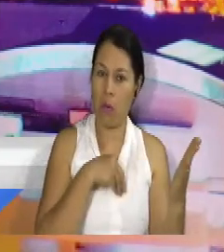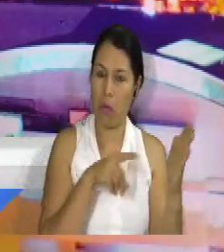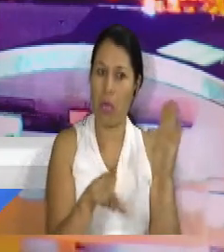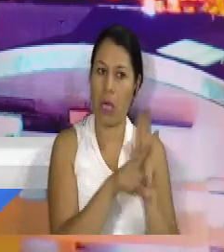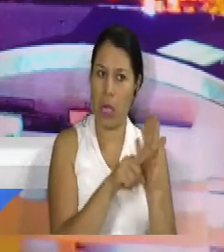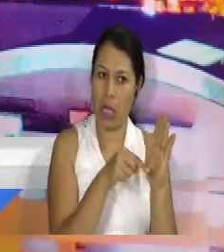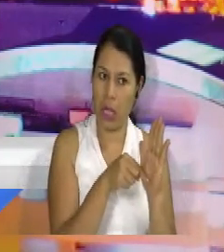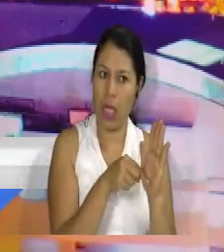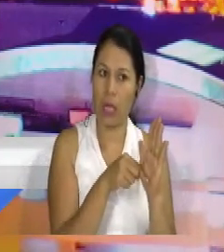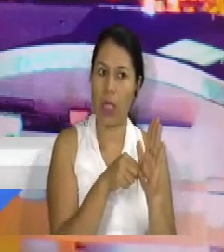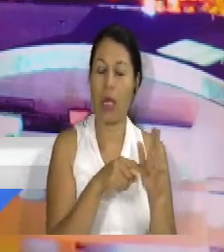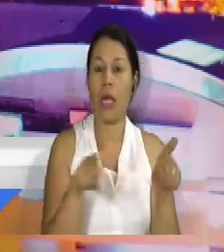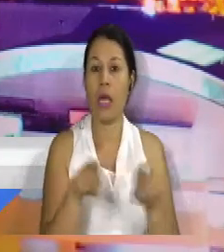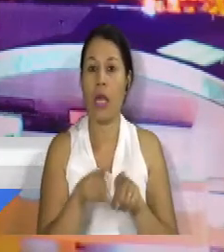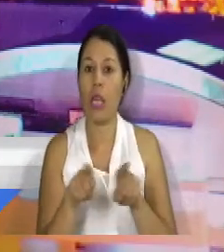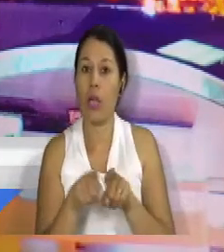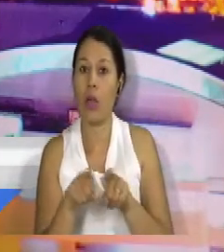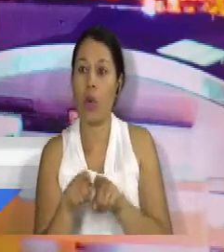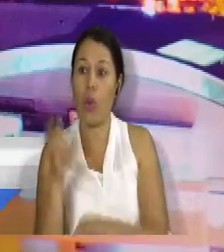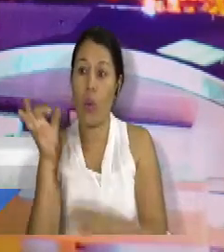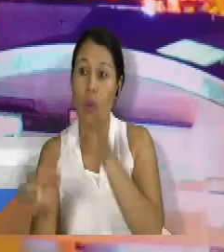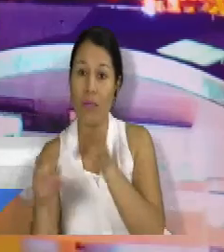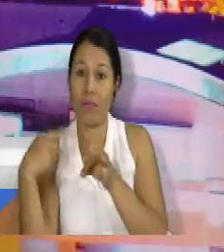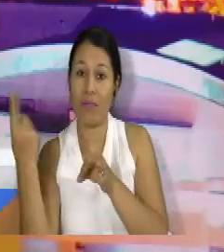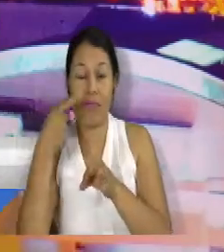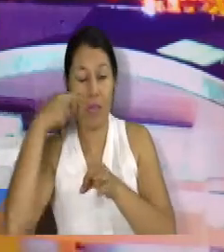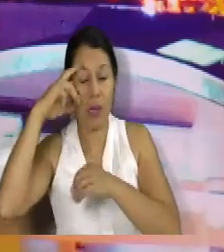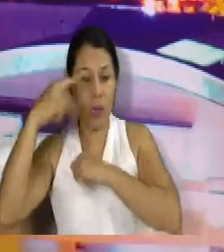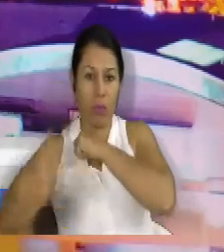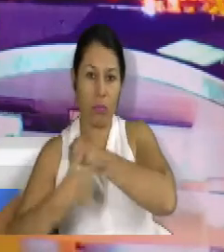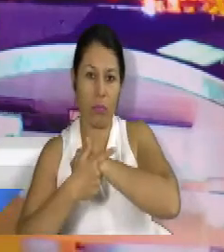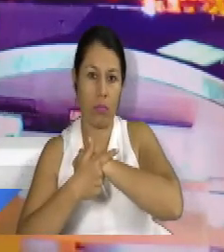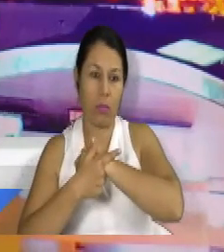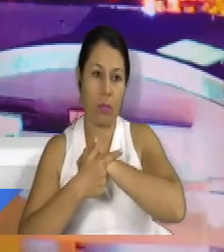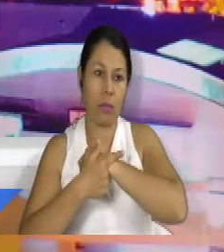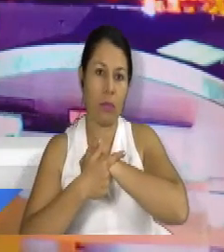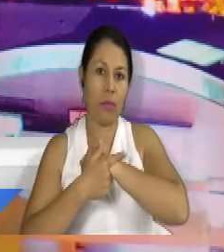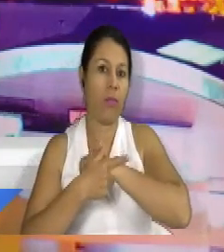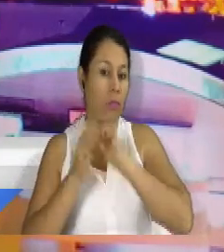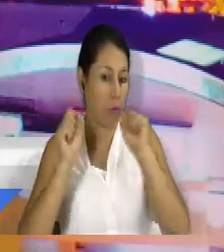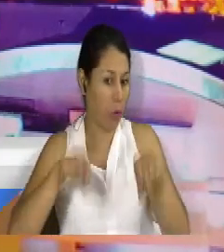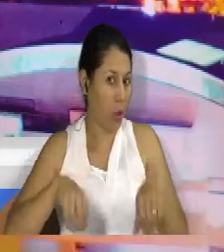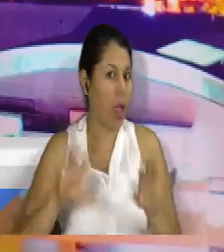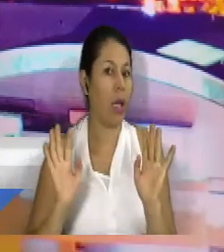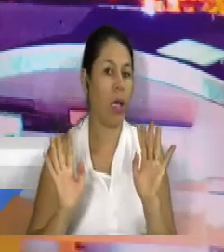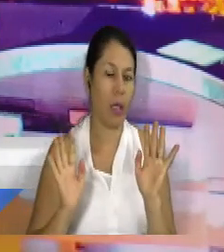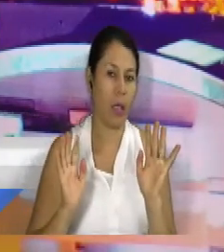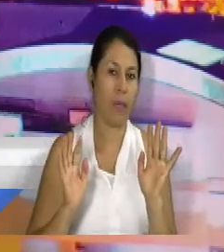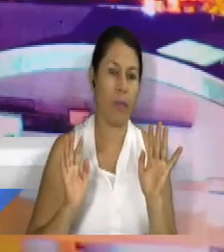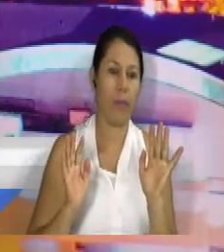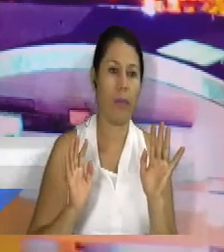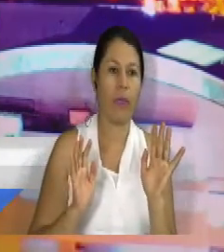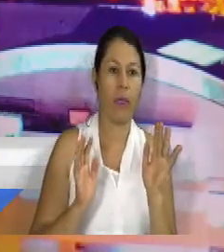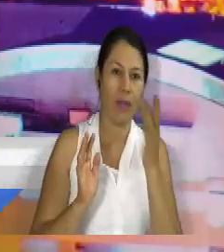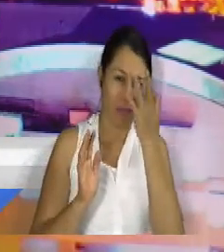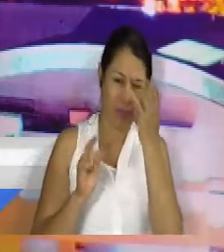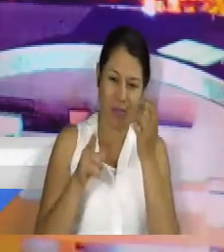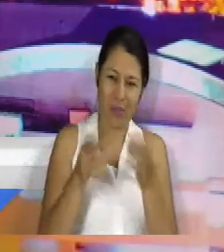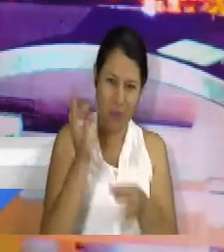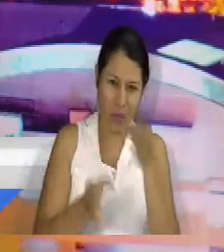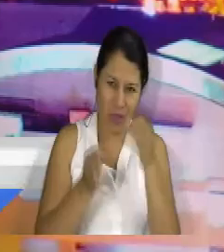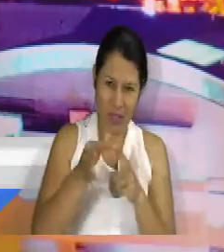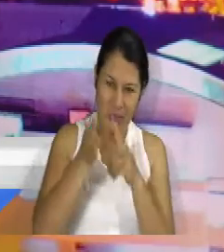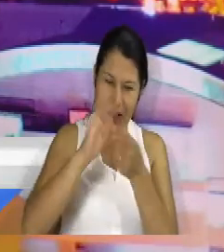montaje judicial. A mí me hicieron un montaje judicial y acudo a esa justicia, porque es que la justicia transicional busca la